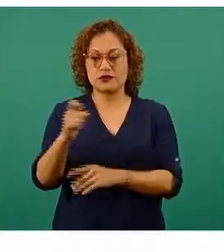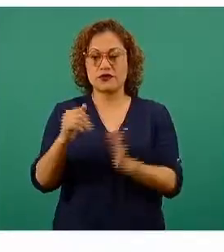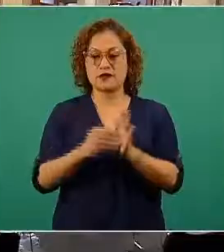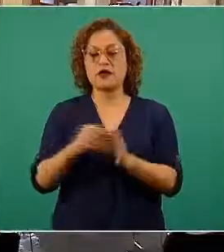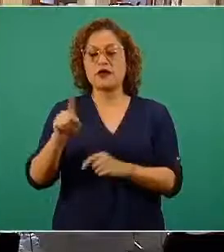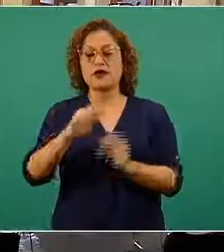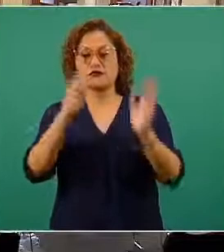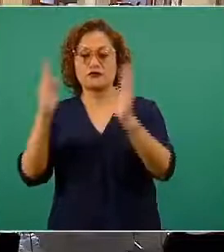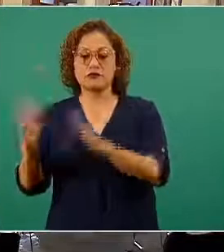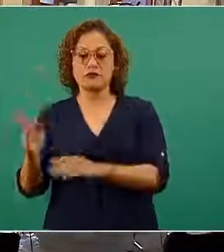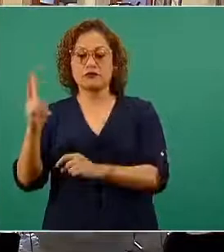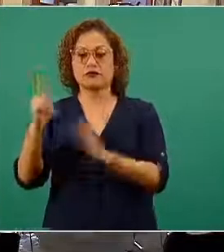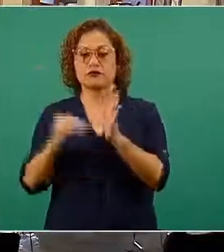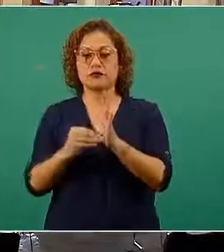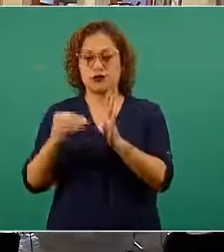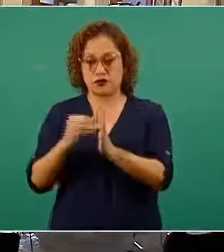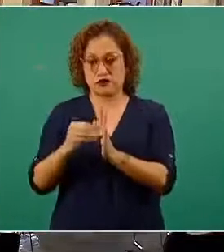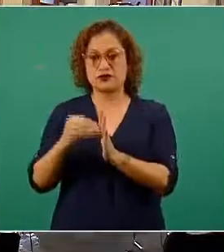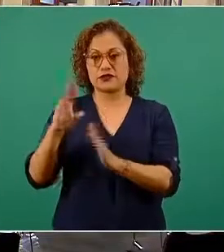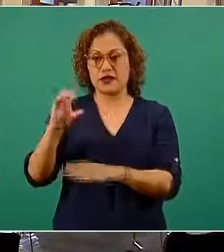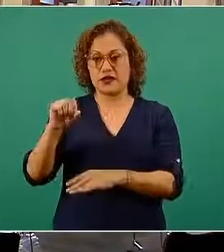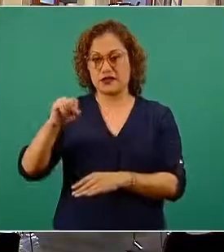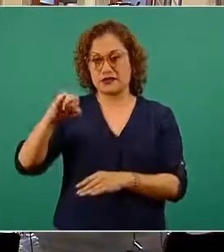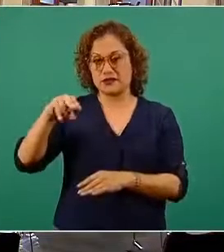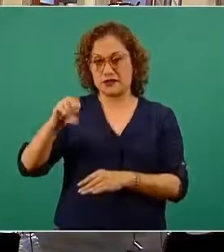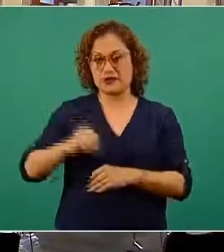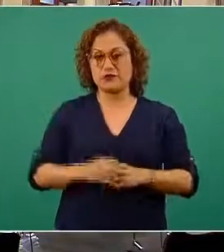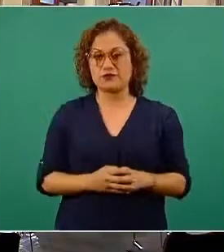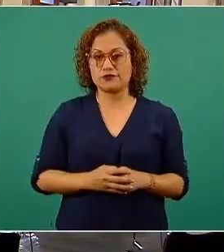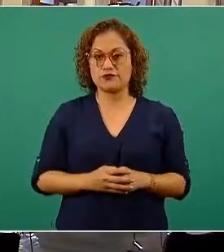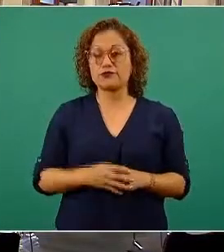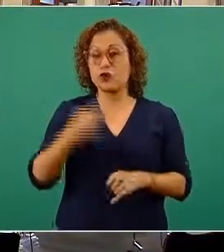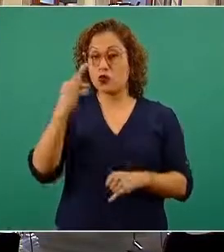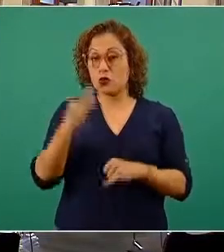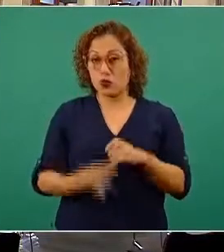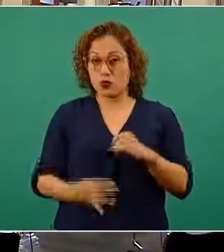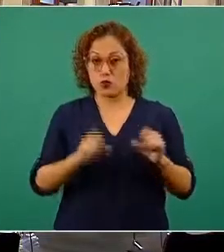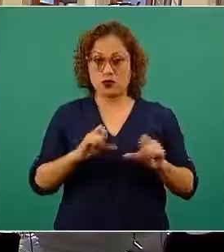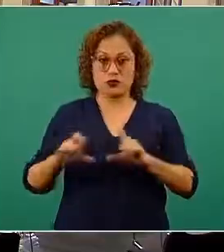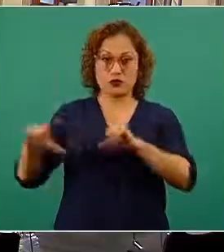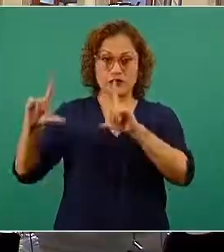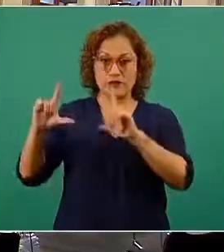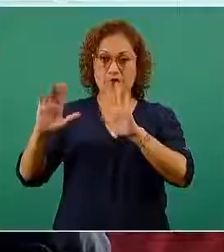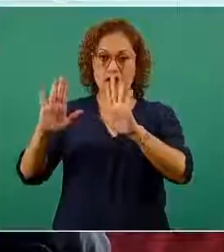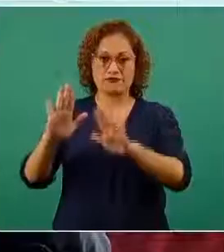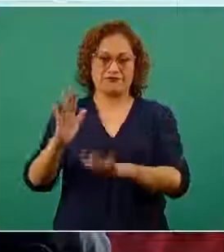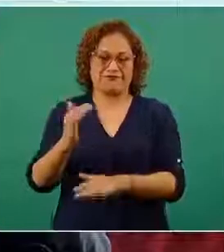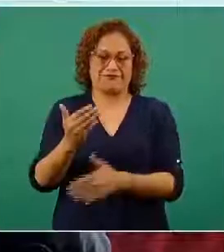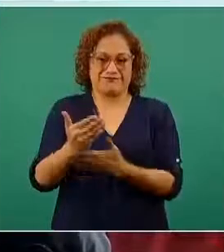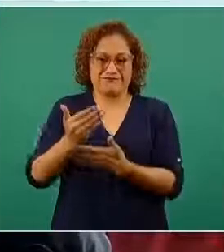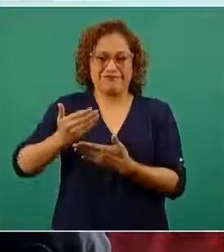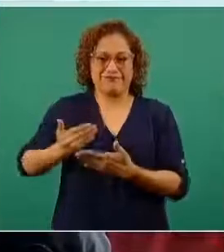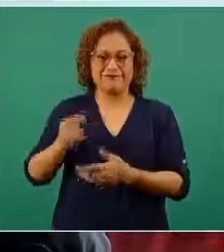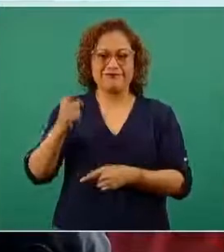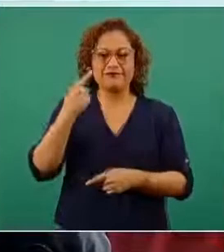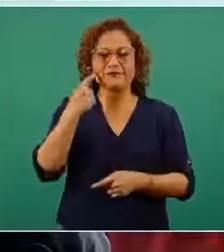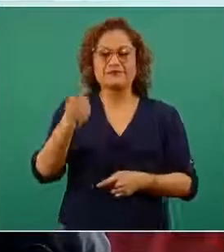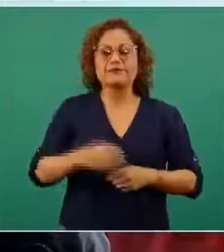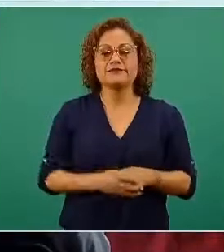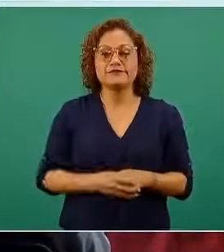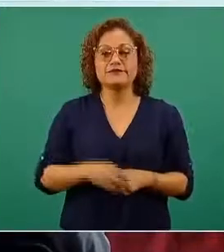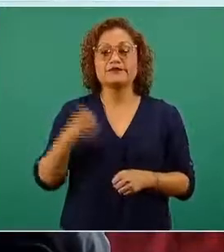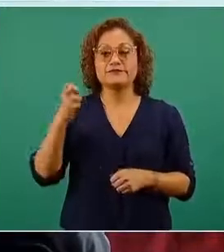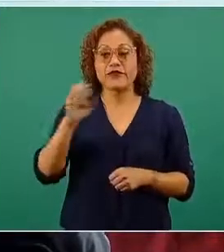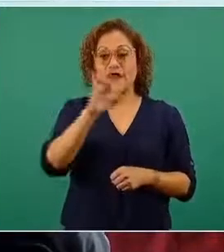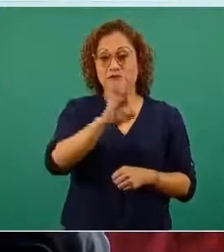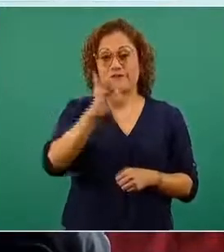2.110.720 de CanSino. La siguiente y última, o penúltima, porque vamos a hacer un recordatorio de otra cosa, es el